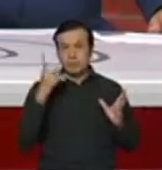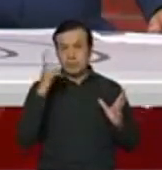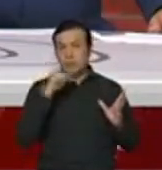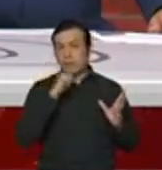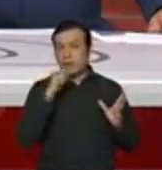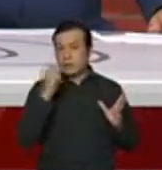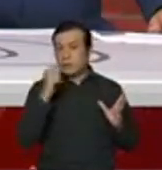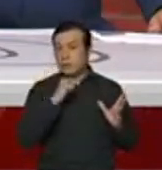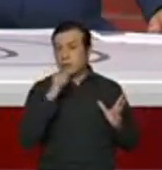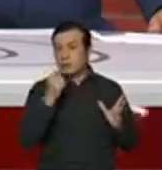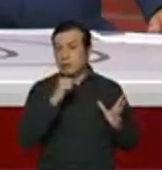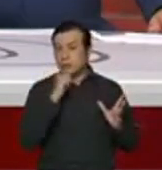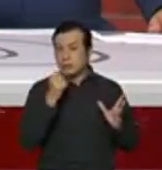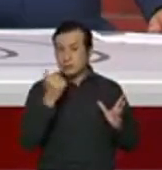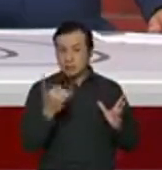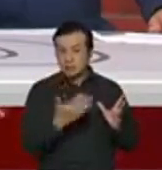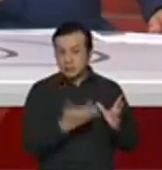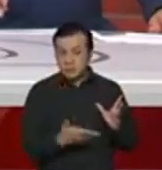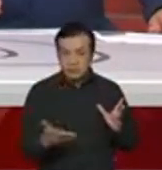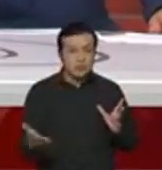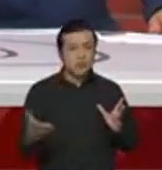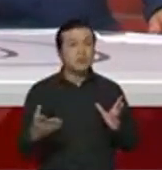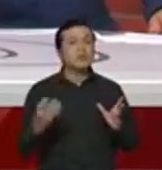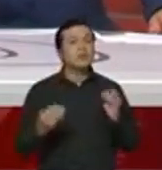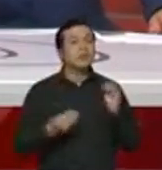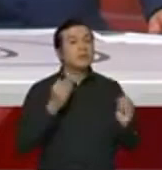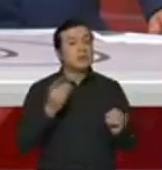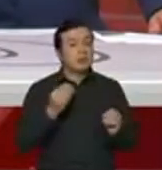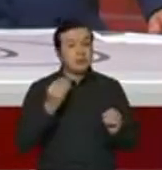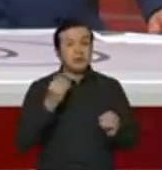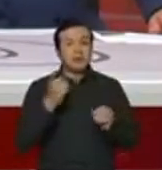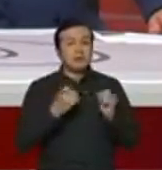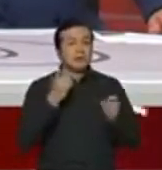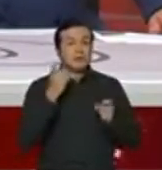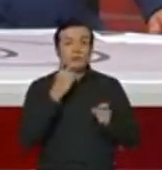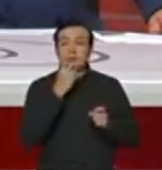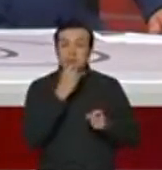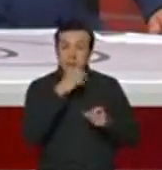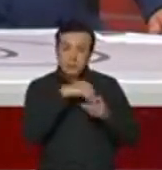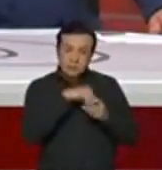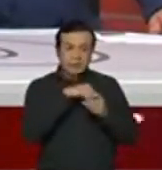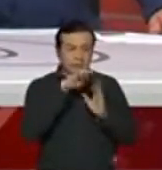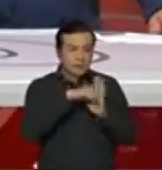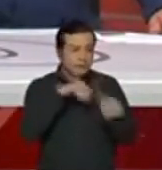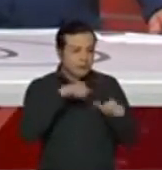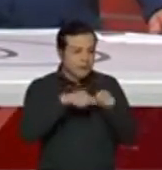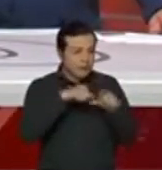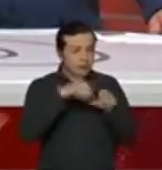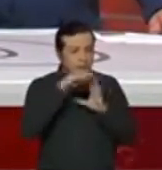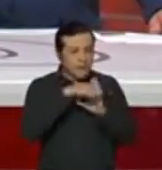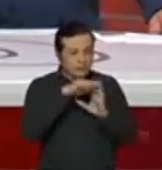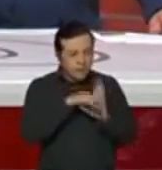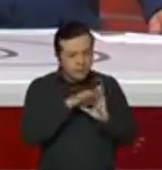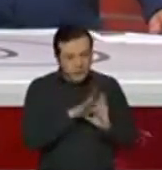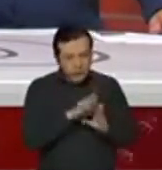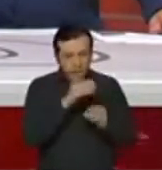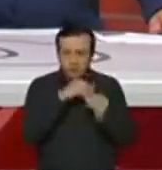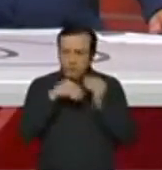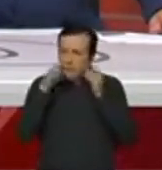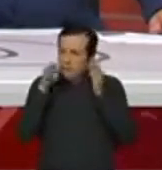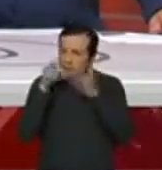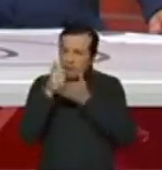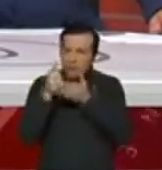liquidez, porque en ese momento tenemos, ¿no es cierto?, que tener mecanismos de tesorería y de desinversión para